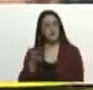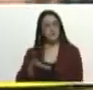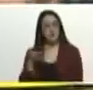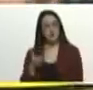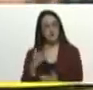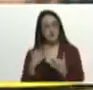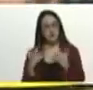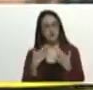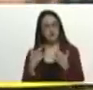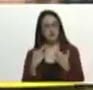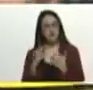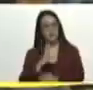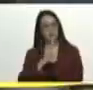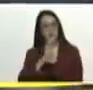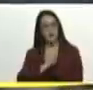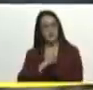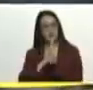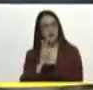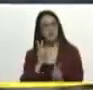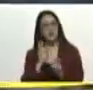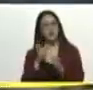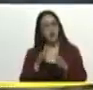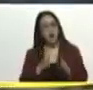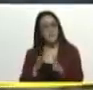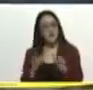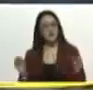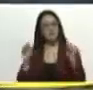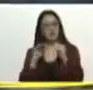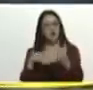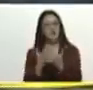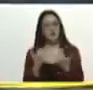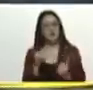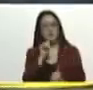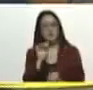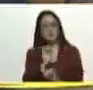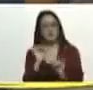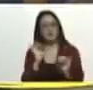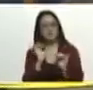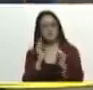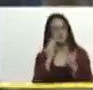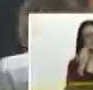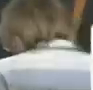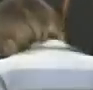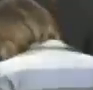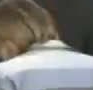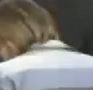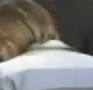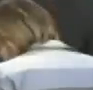relaciones bilaterales, un nuevo camino en común. En la información, vamos a despedir este contacto.